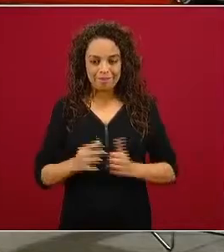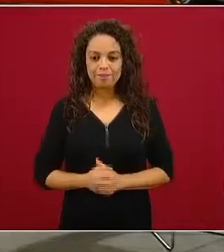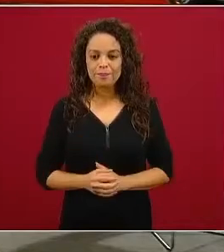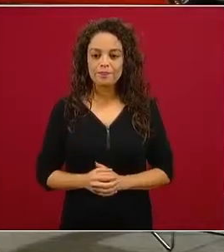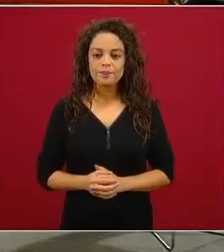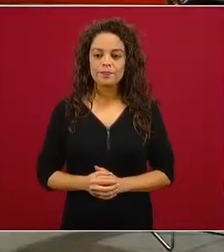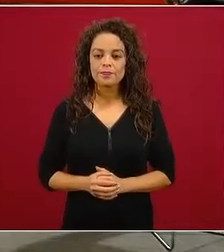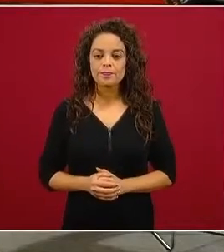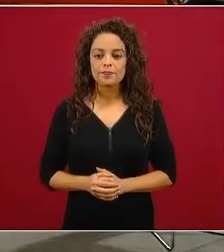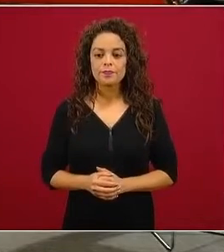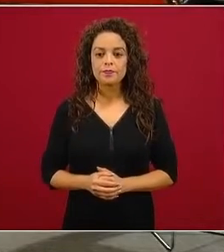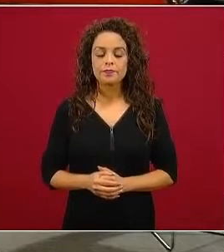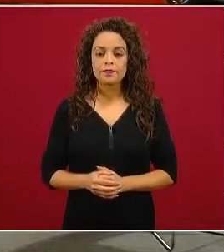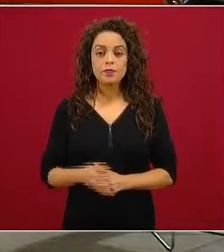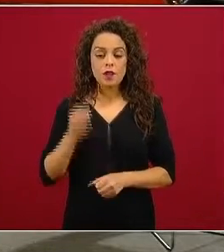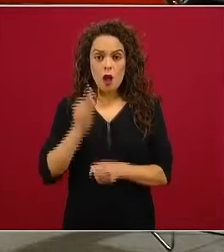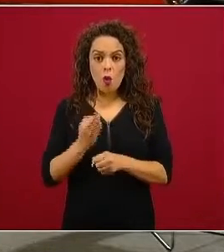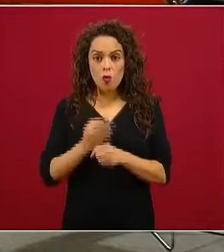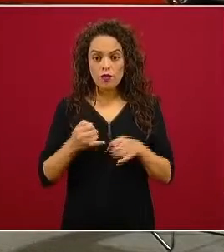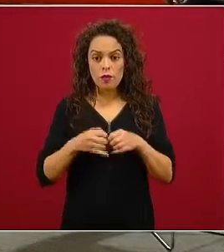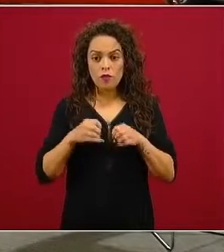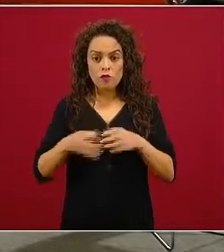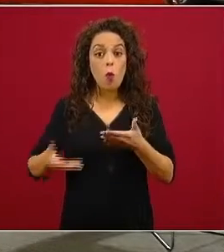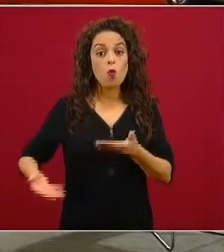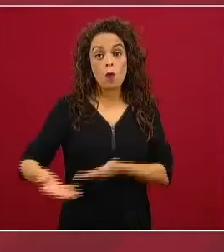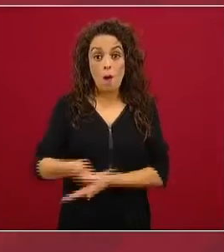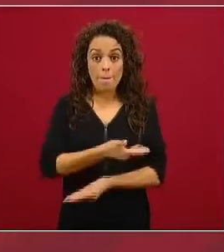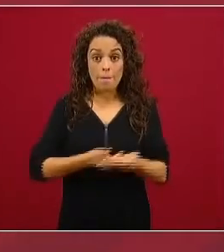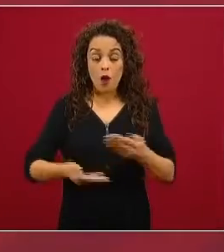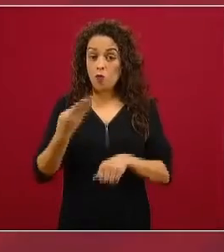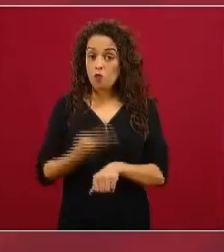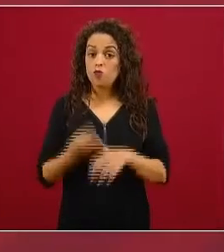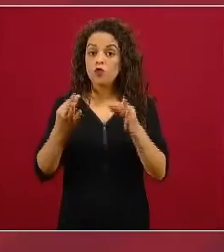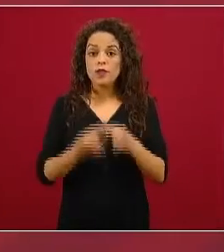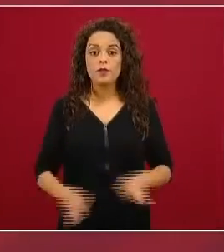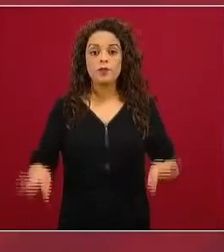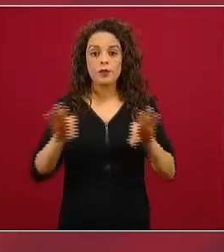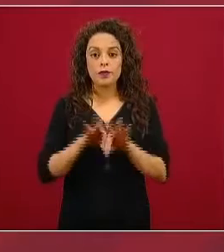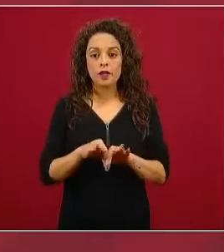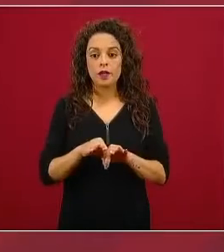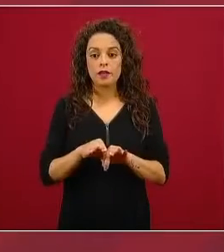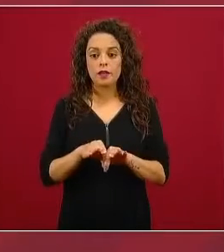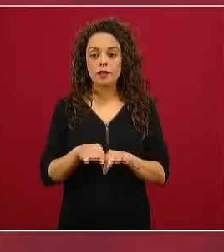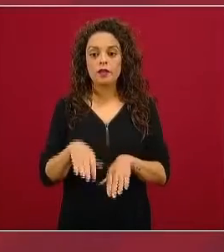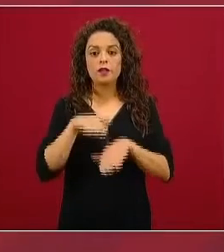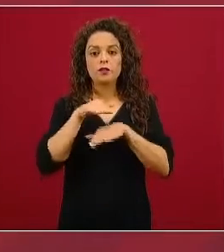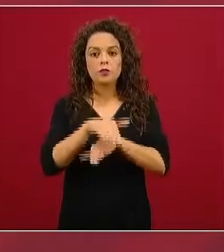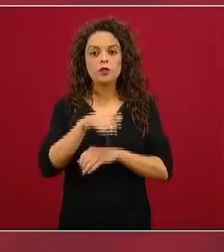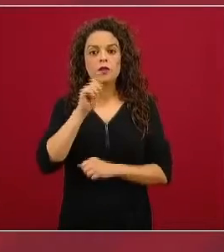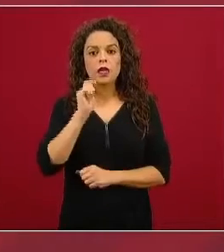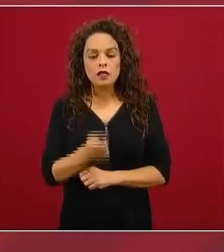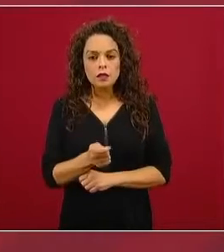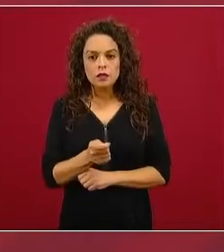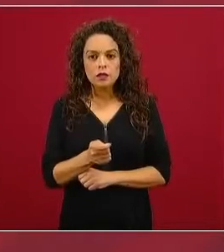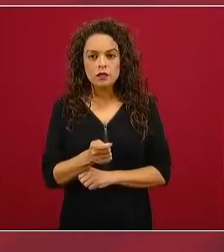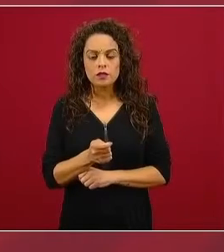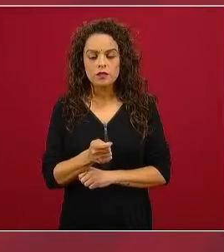bienvenido. Y nuestro querido amigo y compañero, director general del Sistema Público de